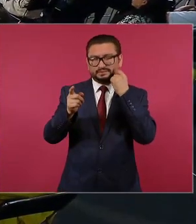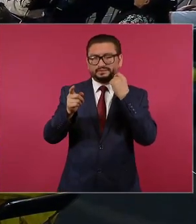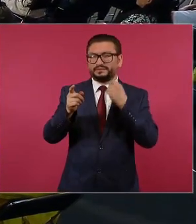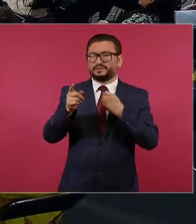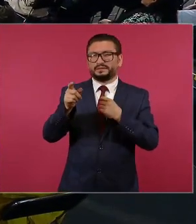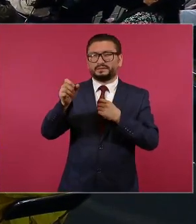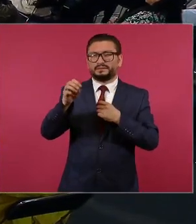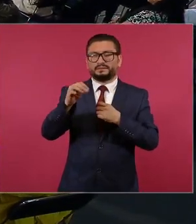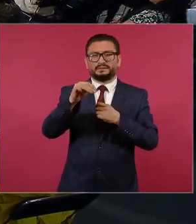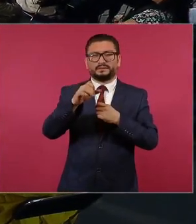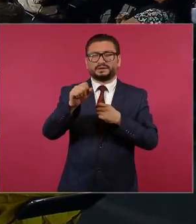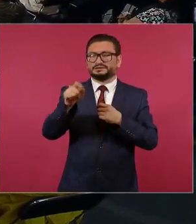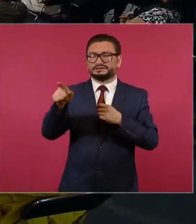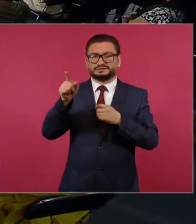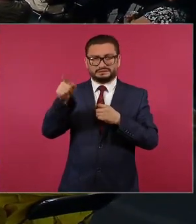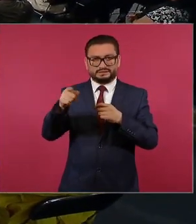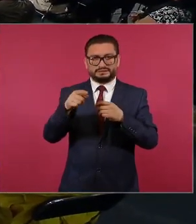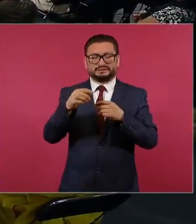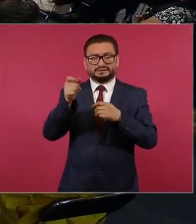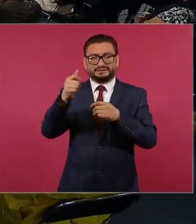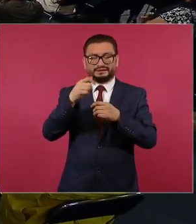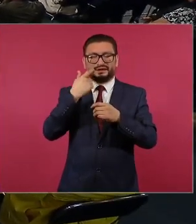Massey Collar.